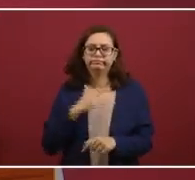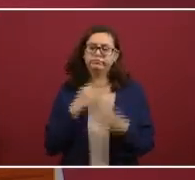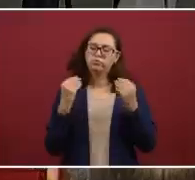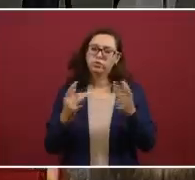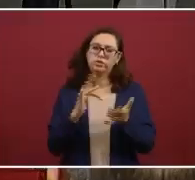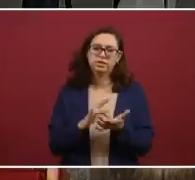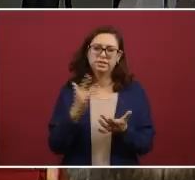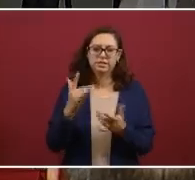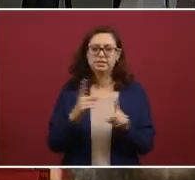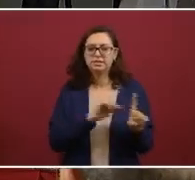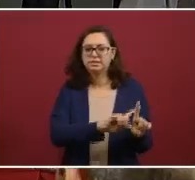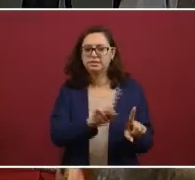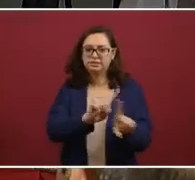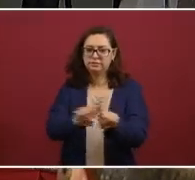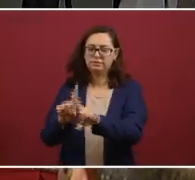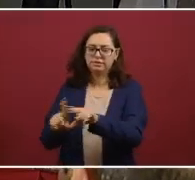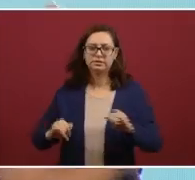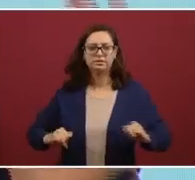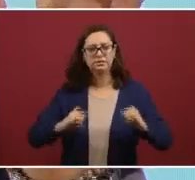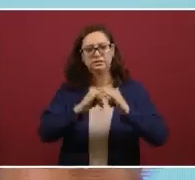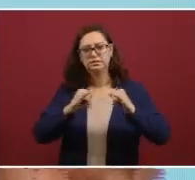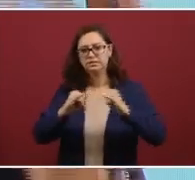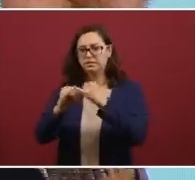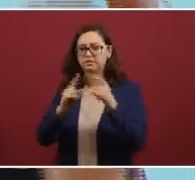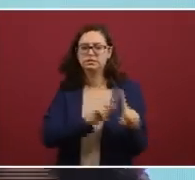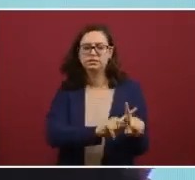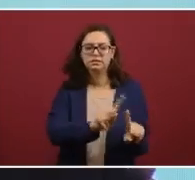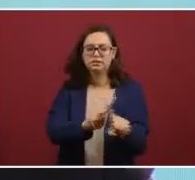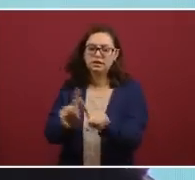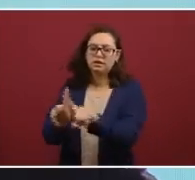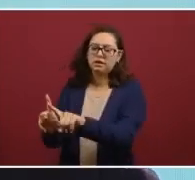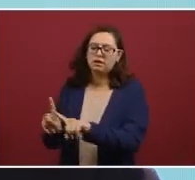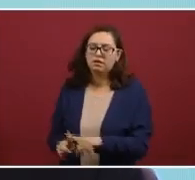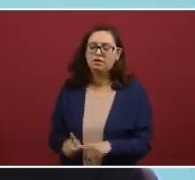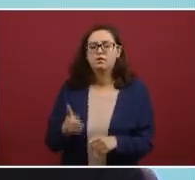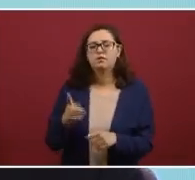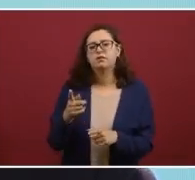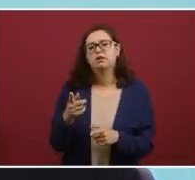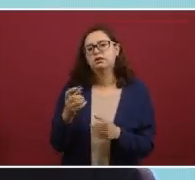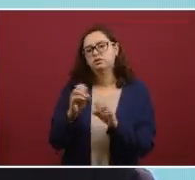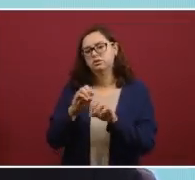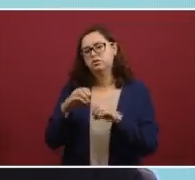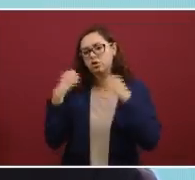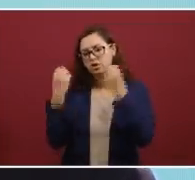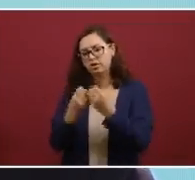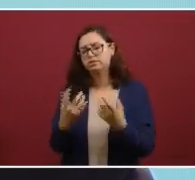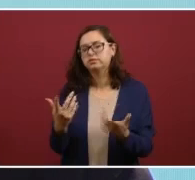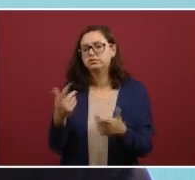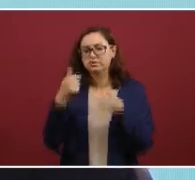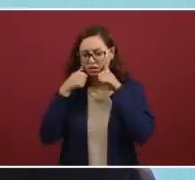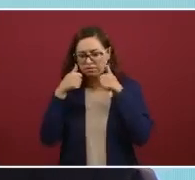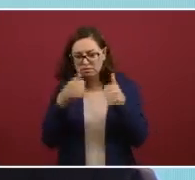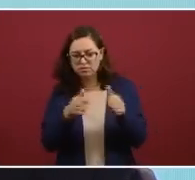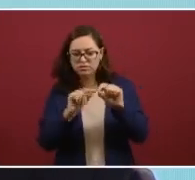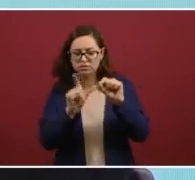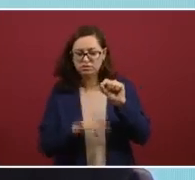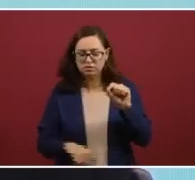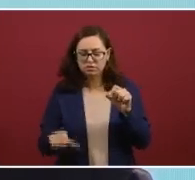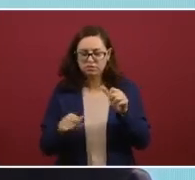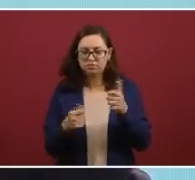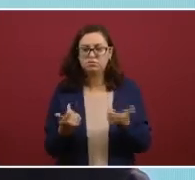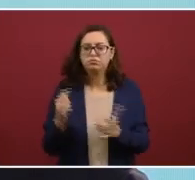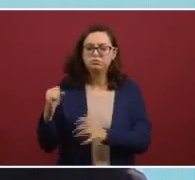agencias y a la Unión Europea por poner el foco en México. La inversión será de cerca